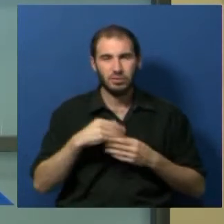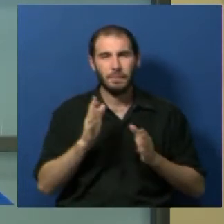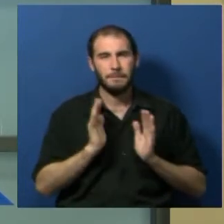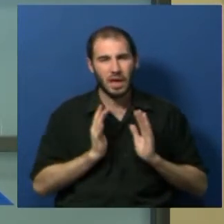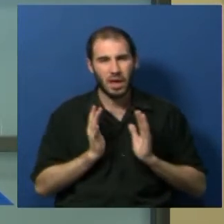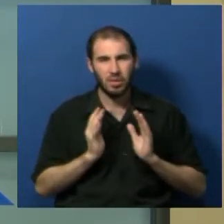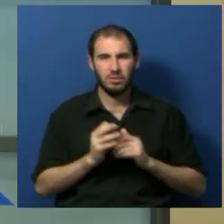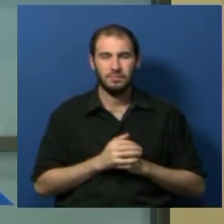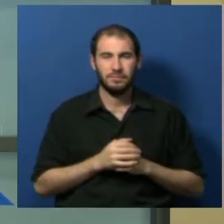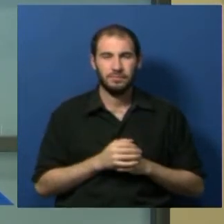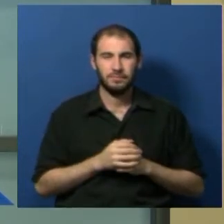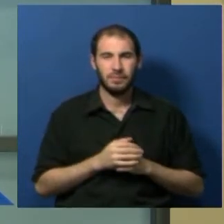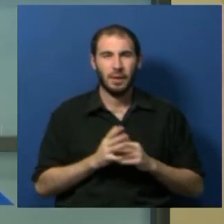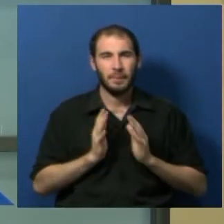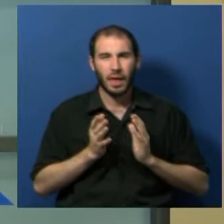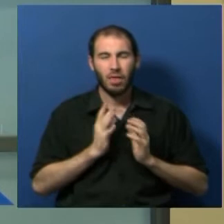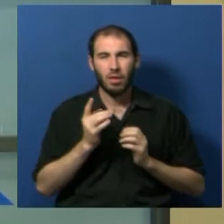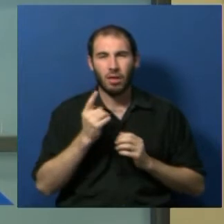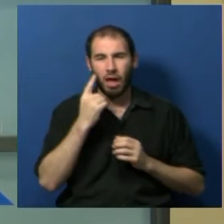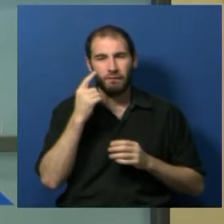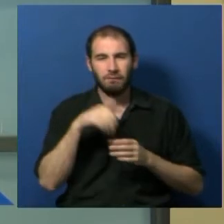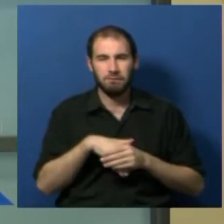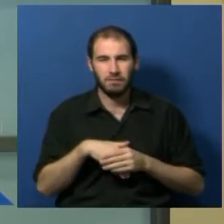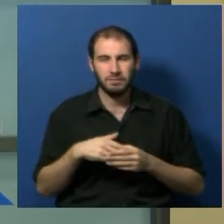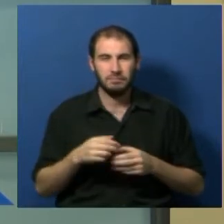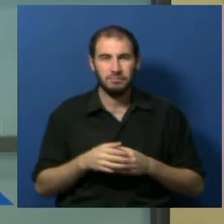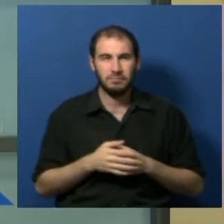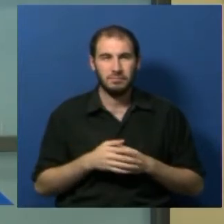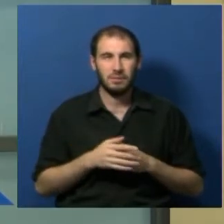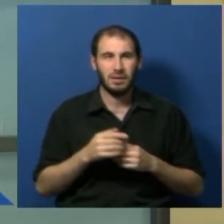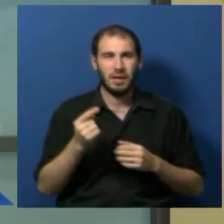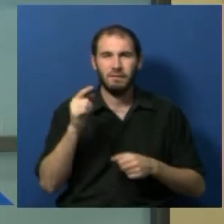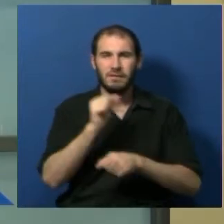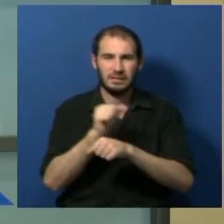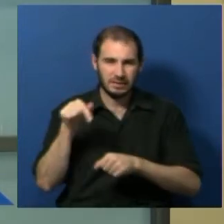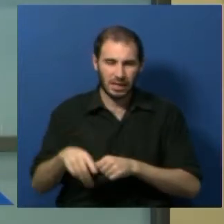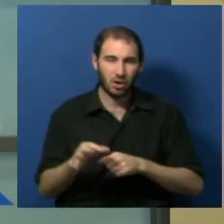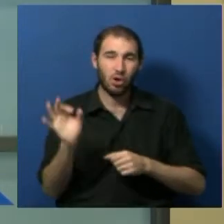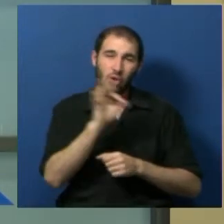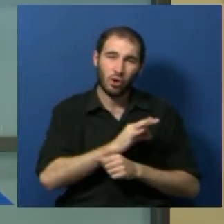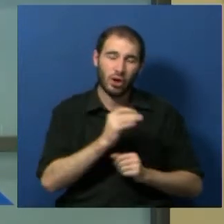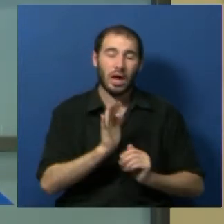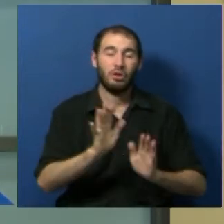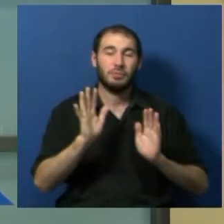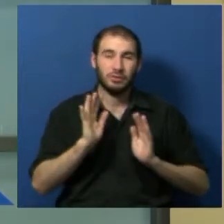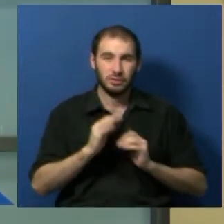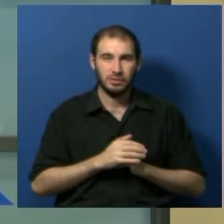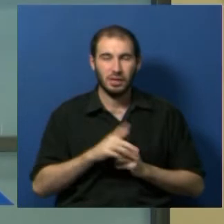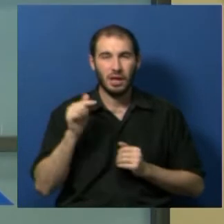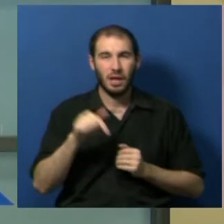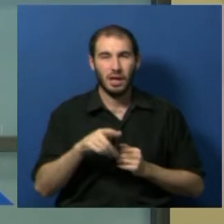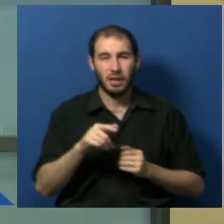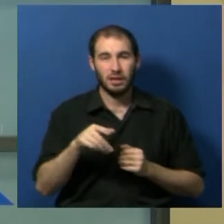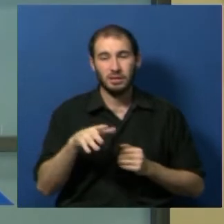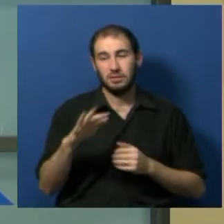miedo a vivir tanto la idea del encierro como la posibilidad de convertirse